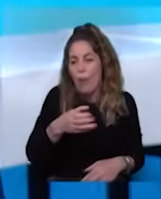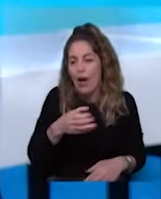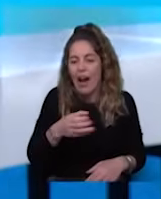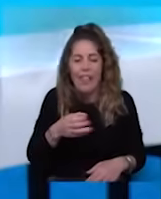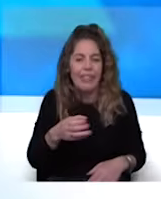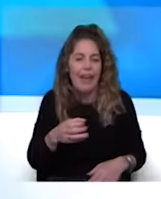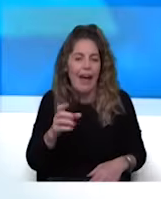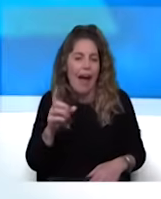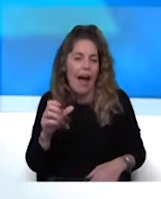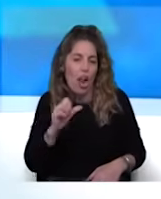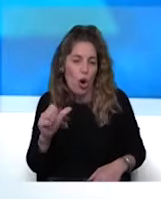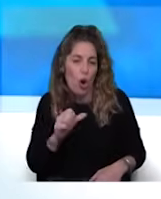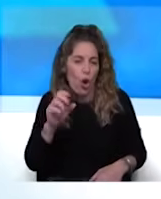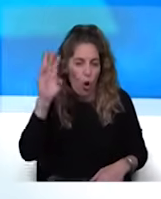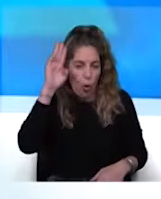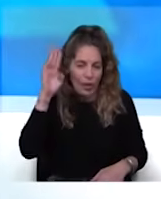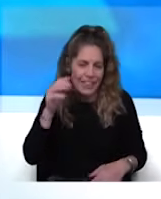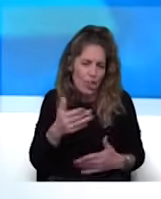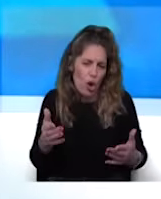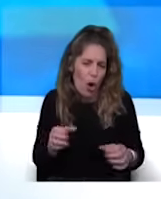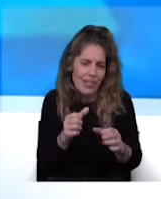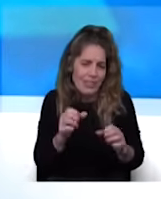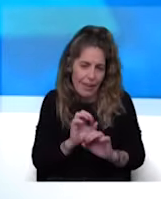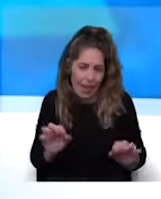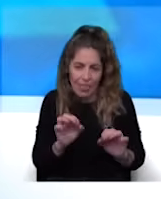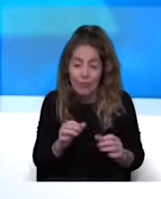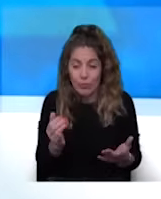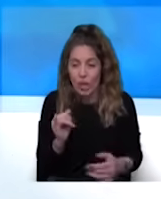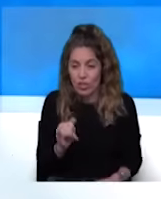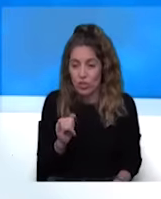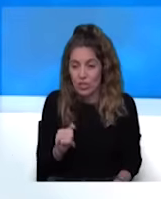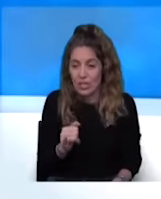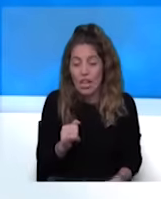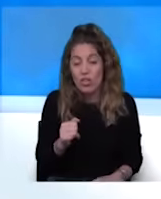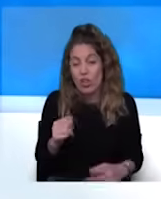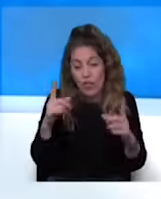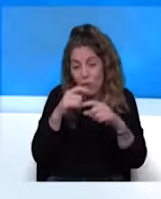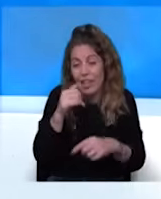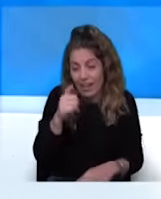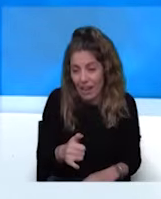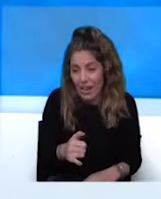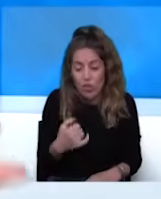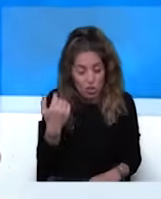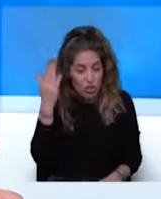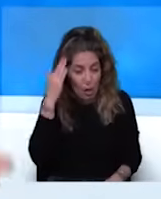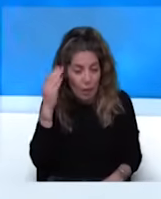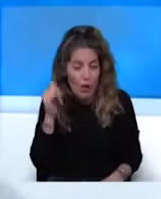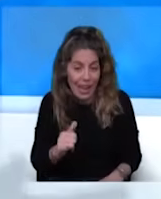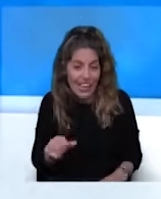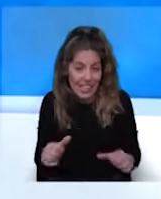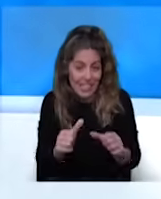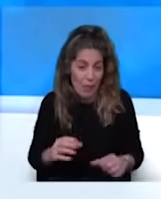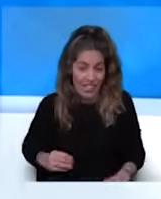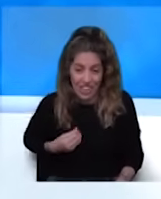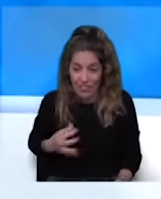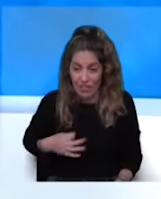también y bueno eso son las dificultades que el país tiene y yo creo que nosotros si bien sabemos Cuáles son las acciones que salvan vidas que son